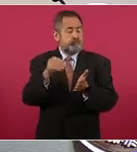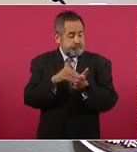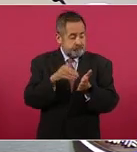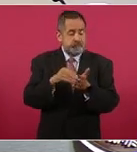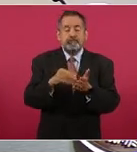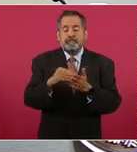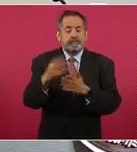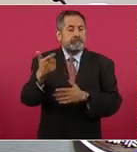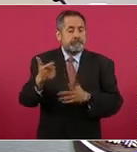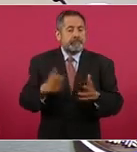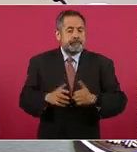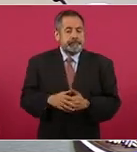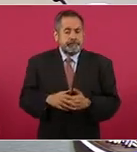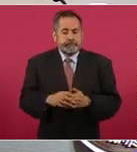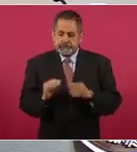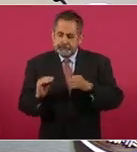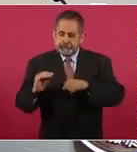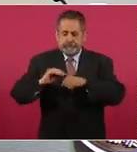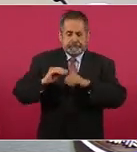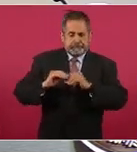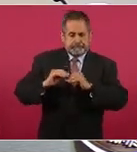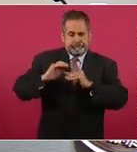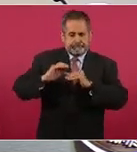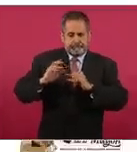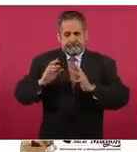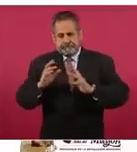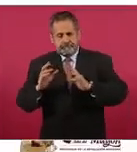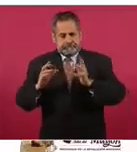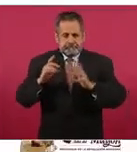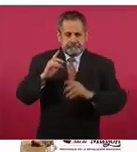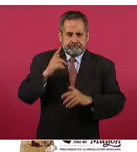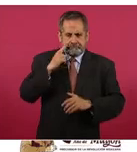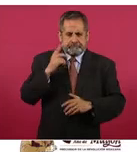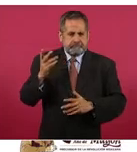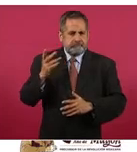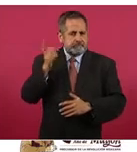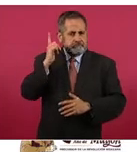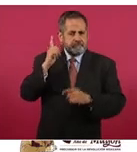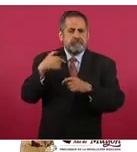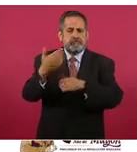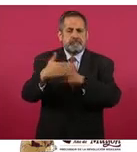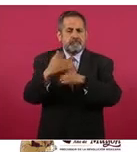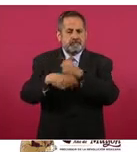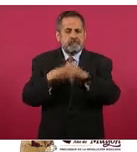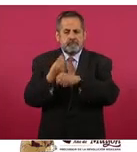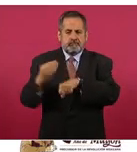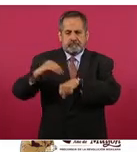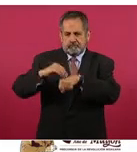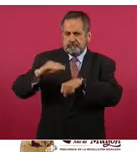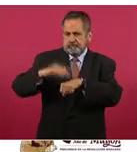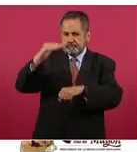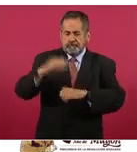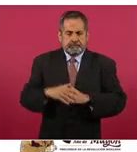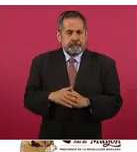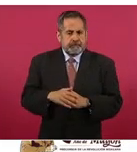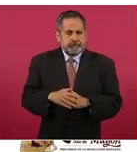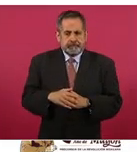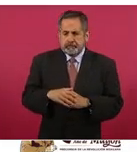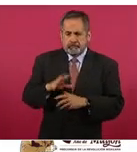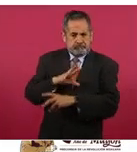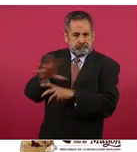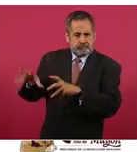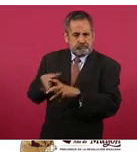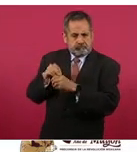44,000 millones de pesos. Este incremento, pues nosotros esperamos que el siguiente mes sea mucho más alto. El total de los apoyos